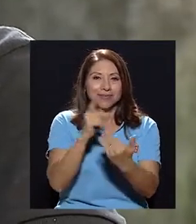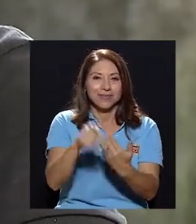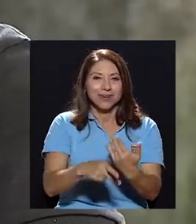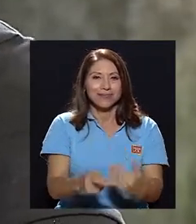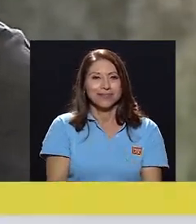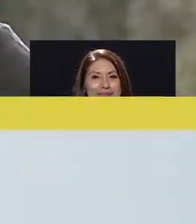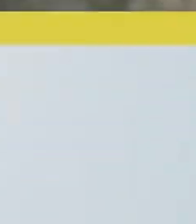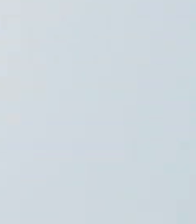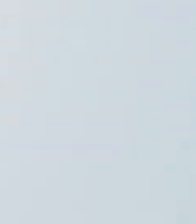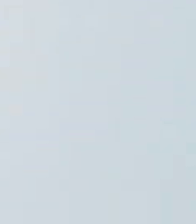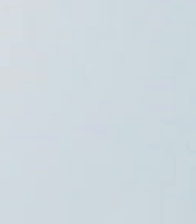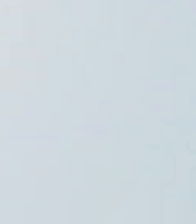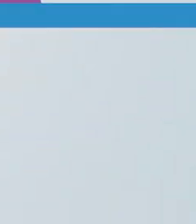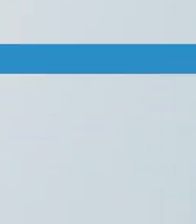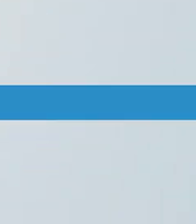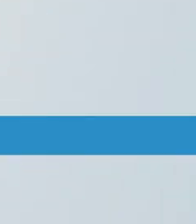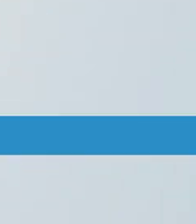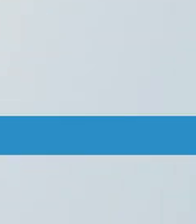final del programa.